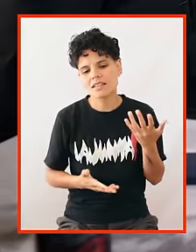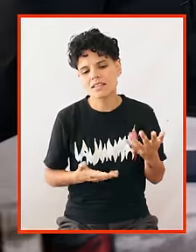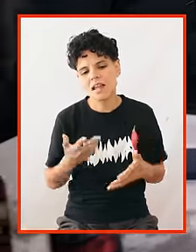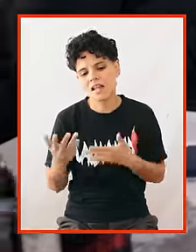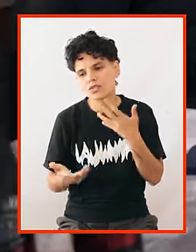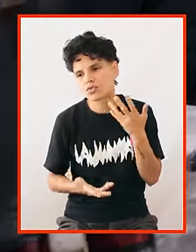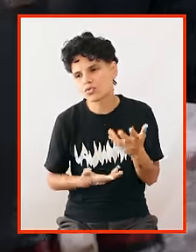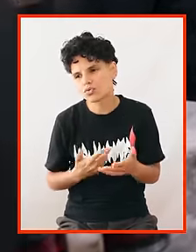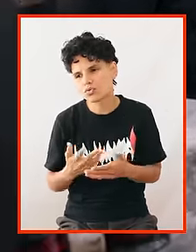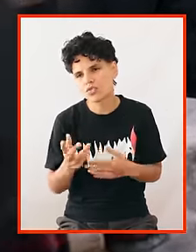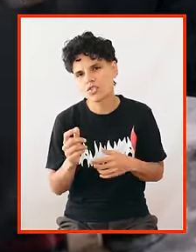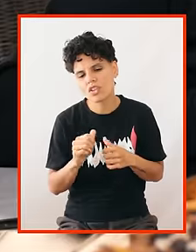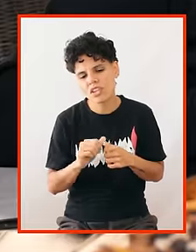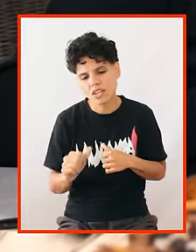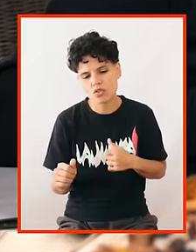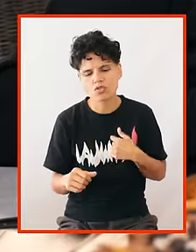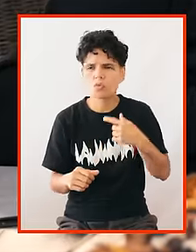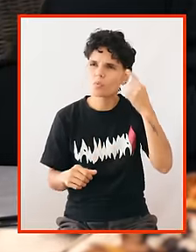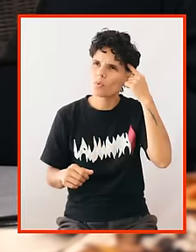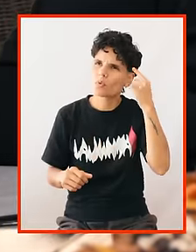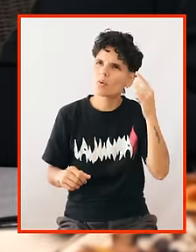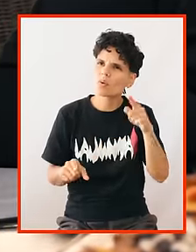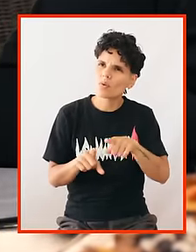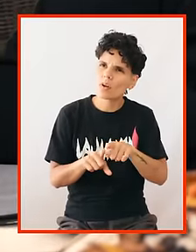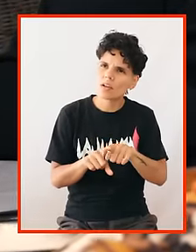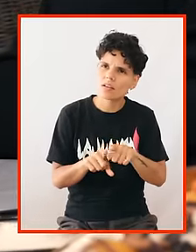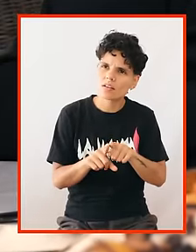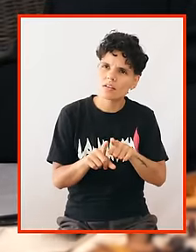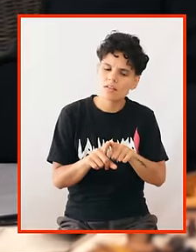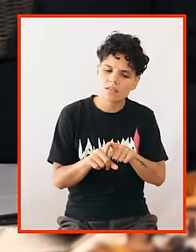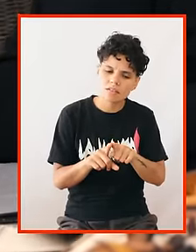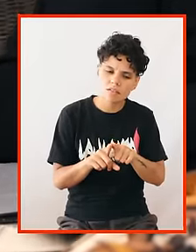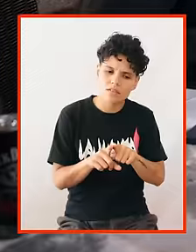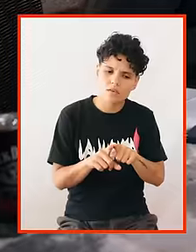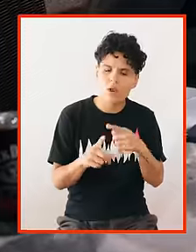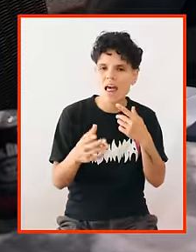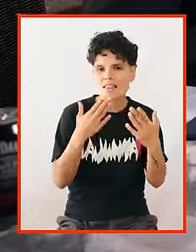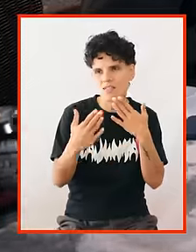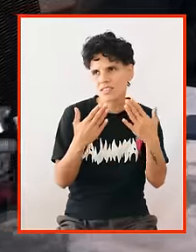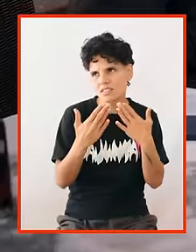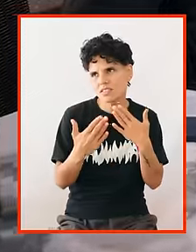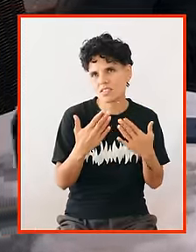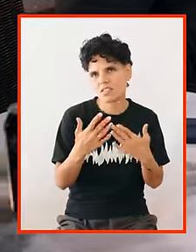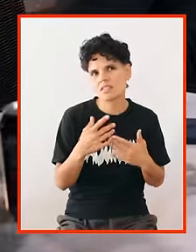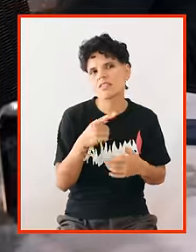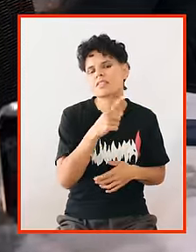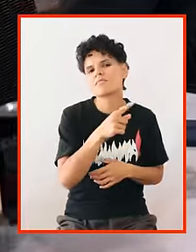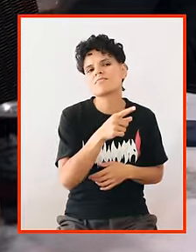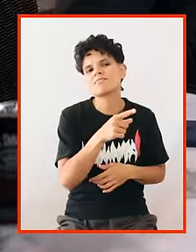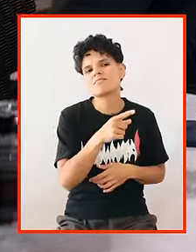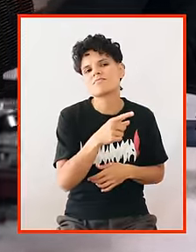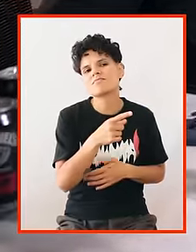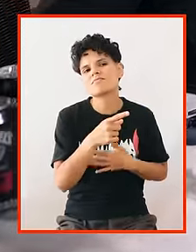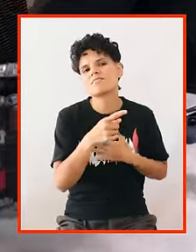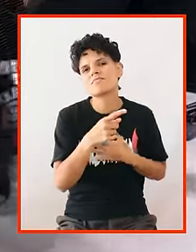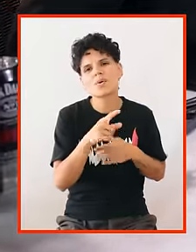que Álvaro, me acuerdo haber leído una entrevista a él y él está enamorado del proyecto. El hombre le